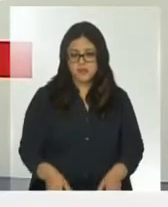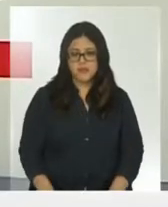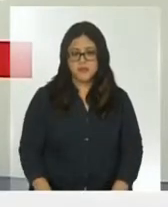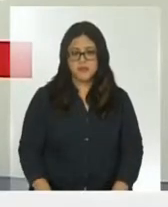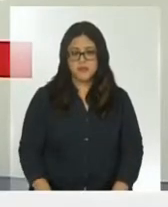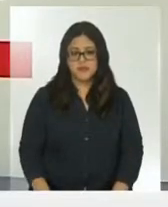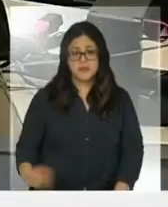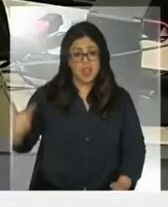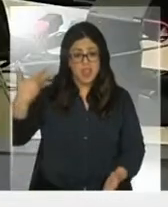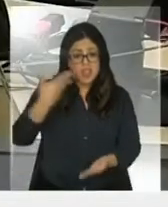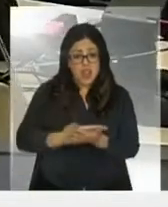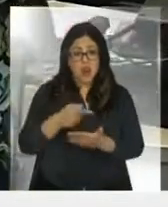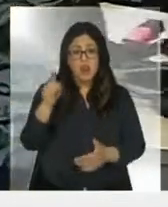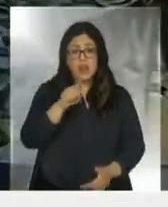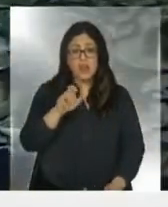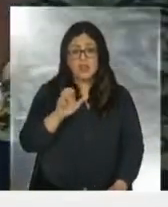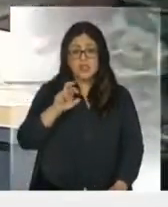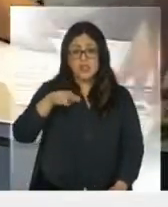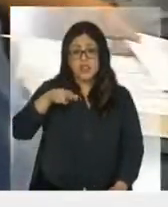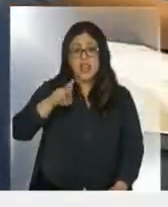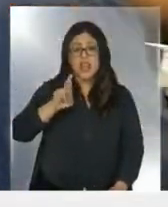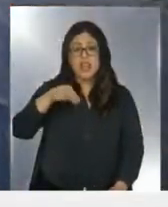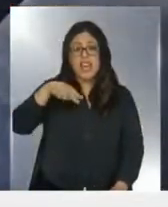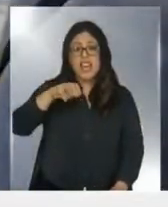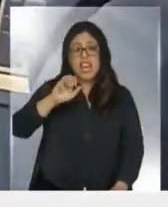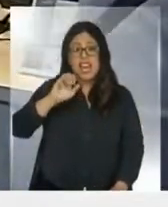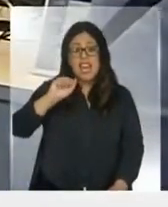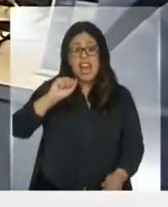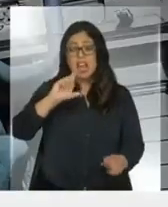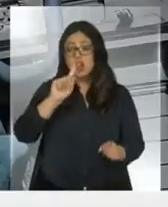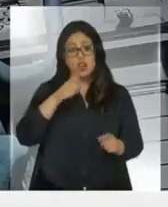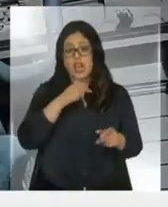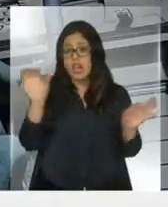Hasta el día de hoy el CERNAC no ha querido referirse al tema.